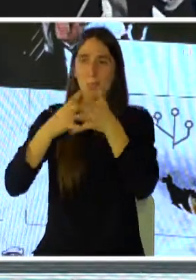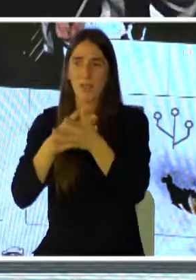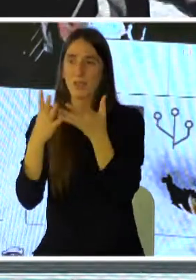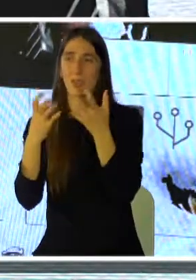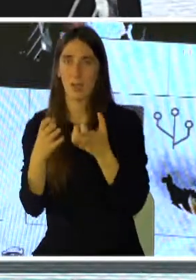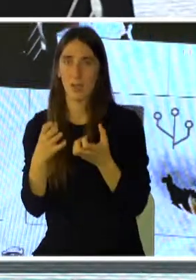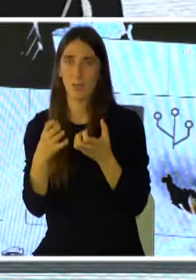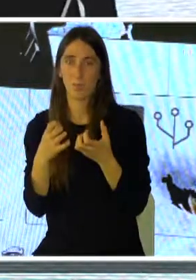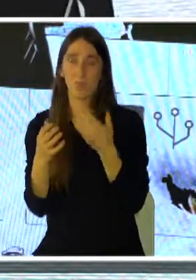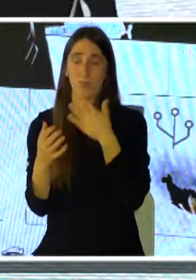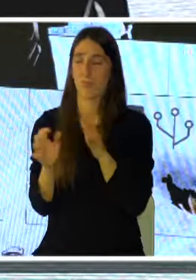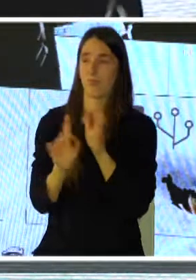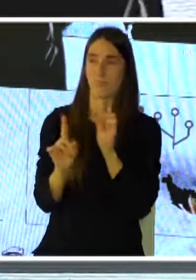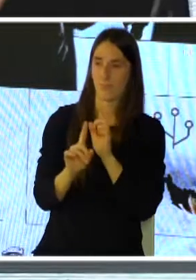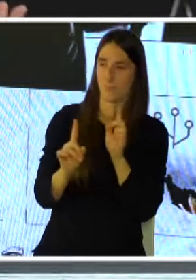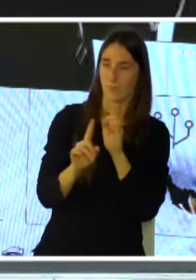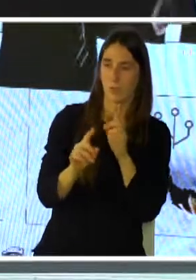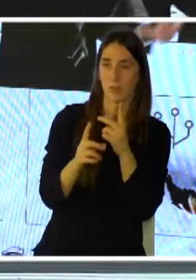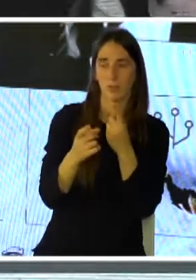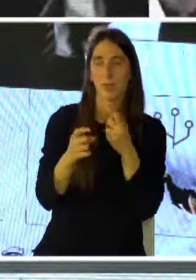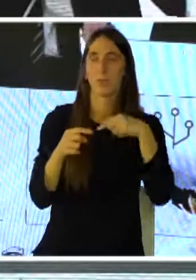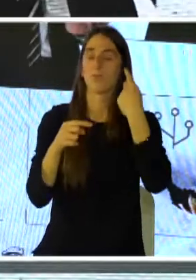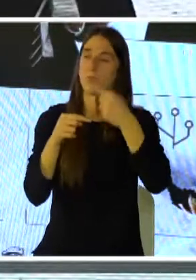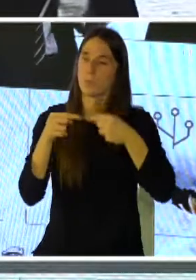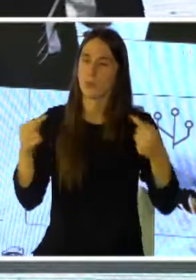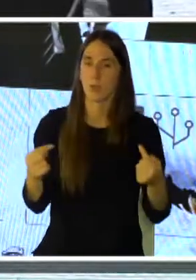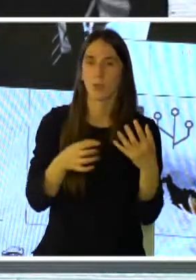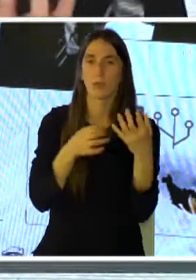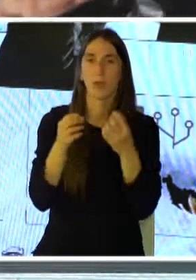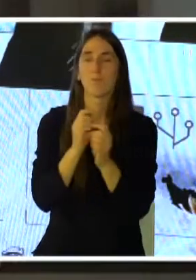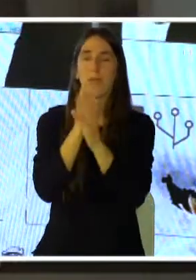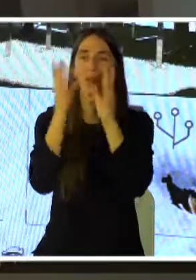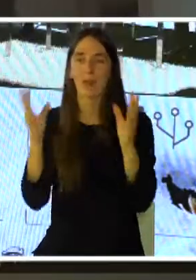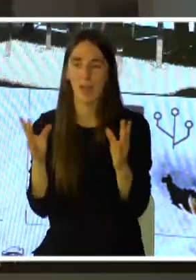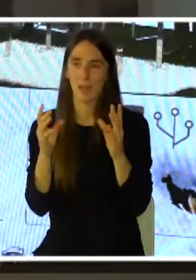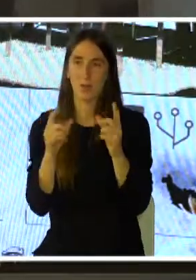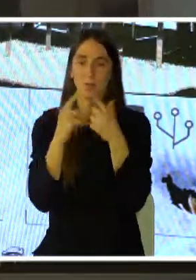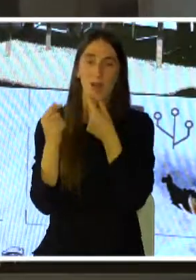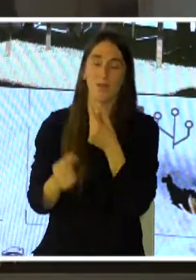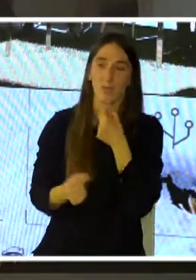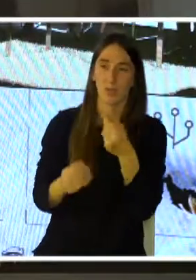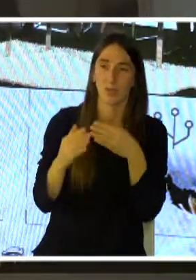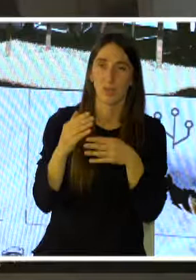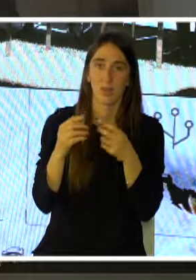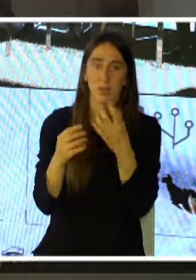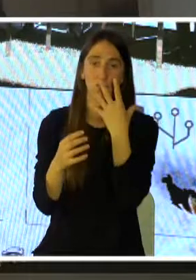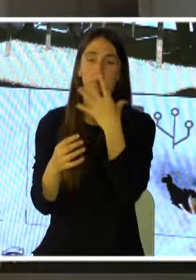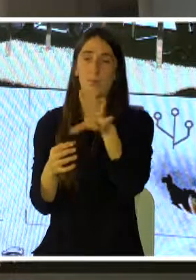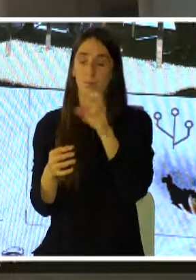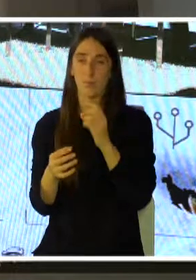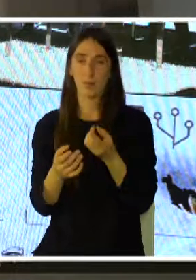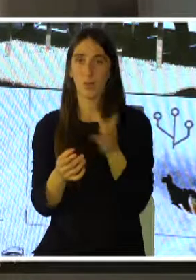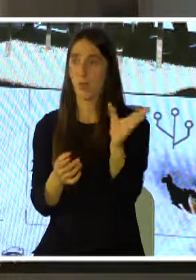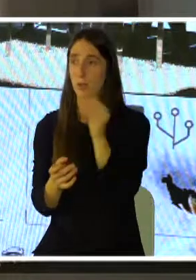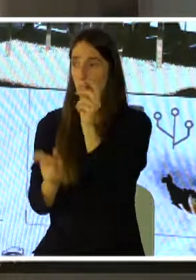queremos, entendemos que no, que tenemos que dar un paso más, ¿sí? Porque tenemos que llegar a algo que sea más digerible, más fácilmente comprensible por parte de toda